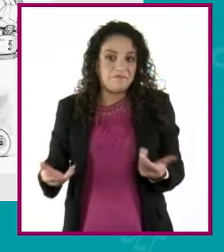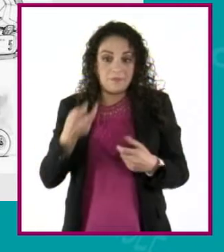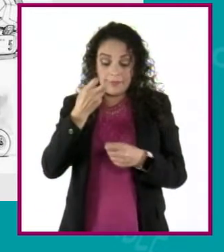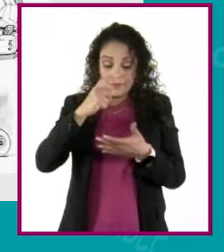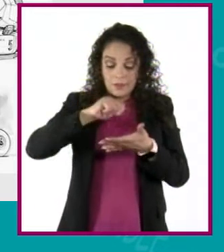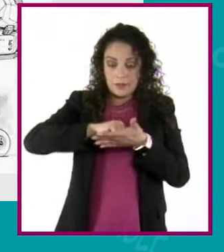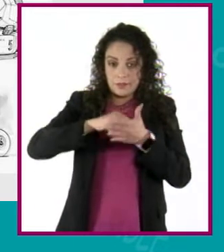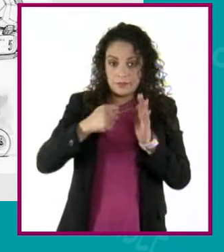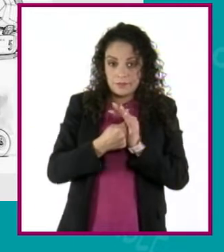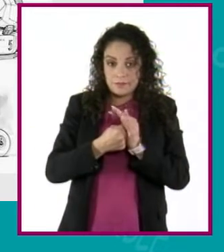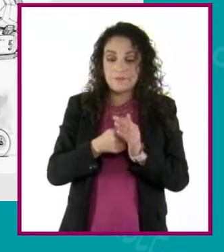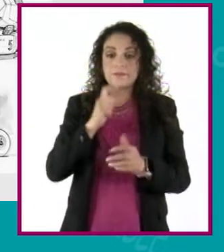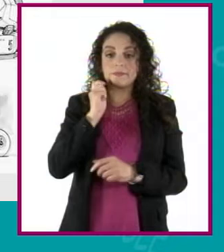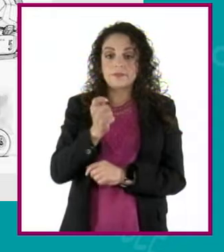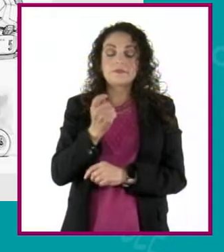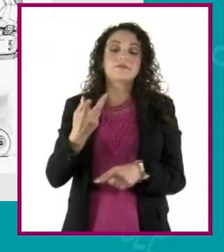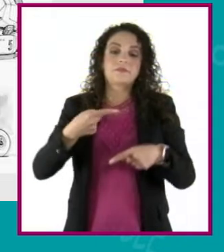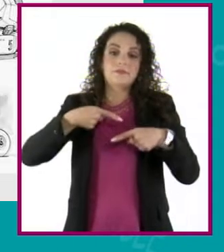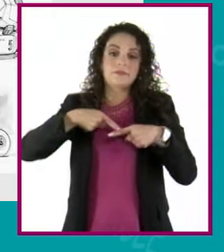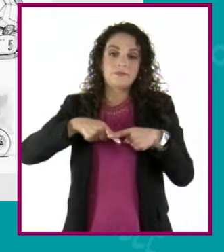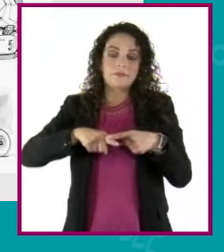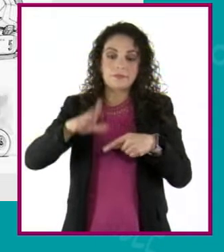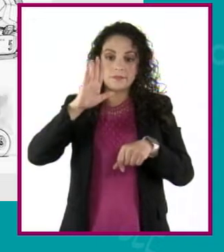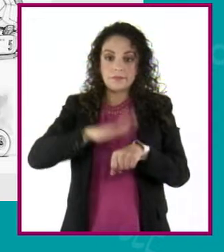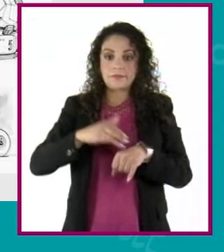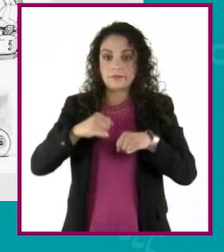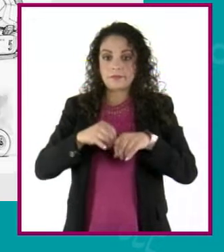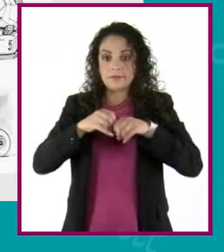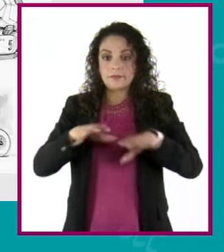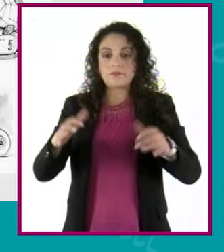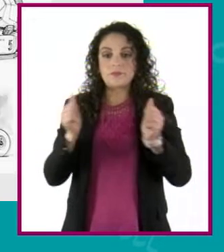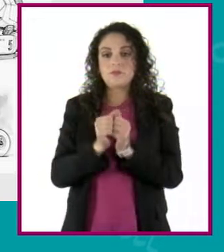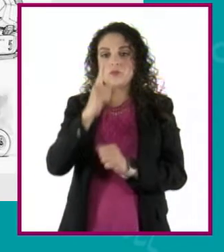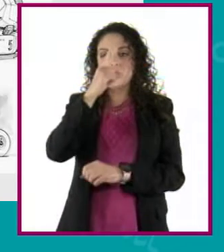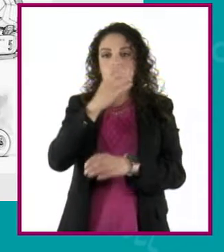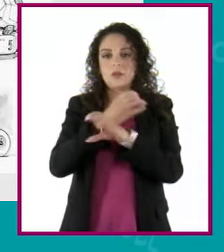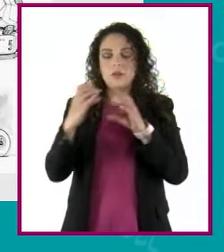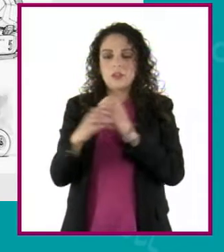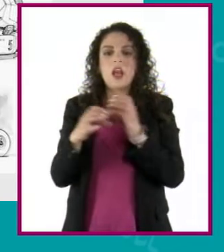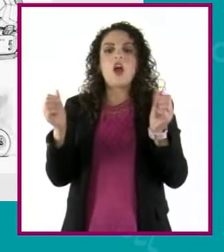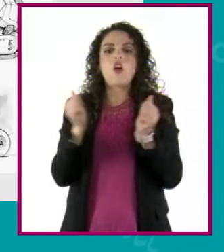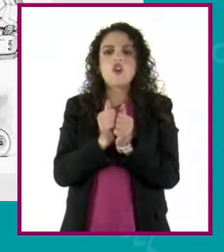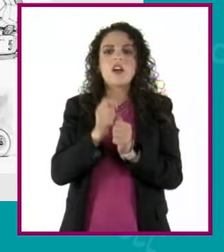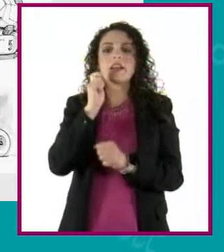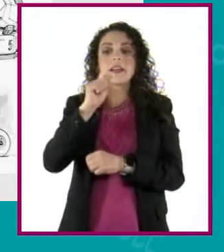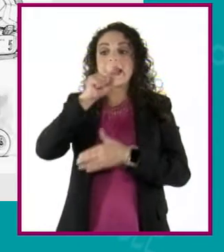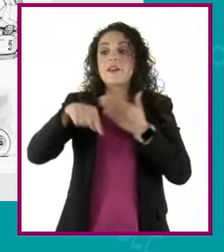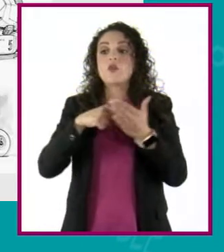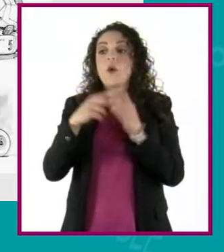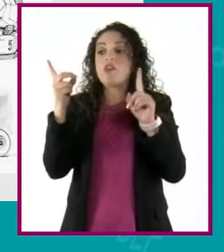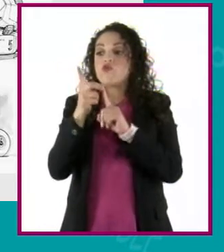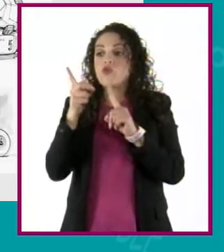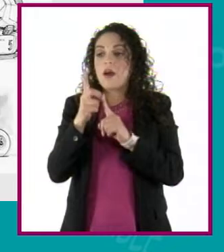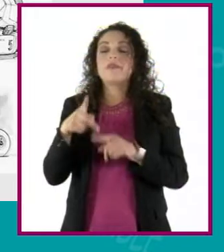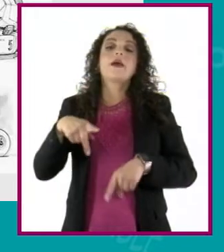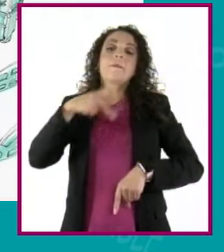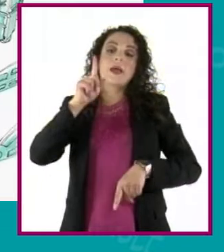técnicas fue empezar a tener la mayor información de un objeto con la forma de su ubicación desde la perspectiva.